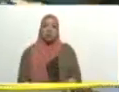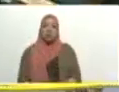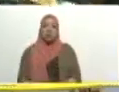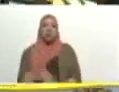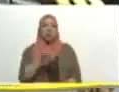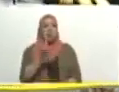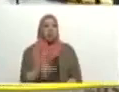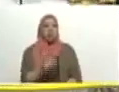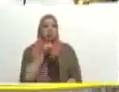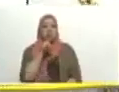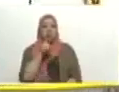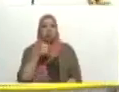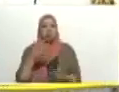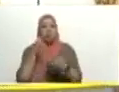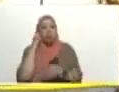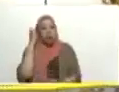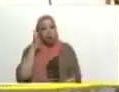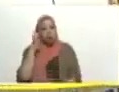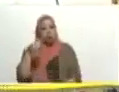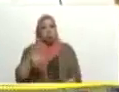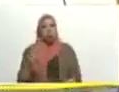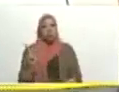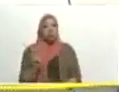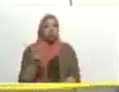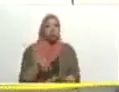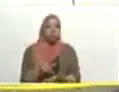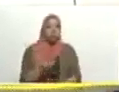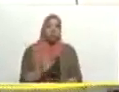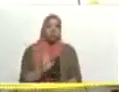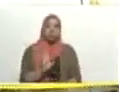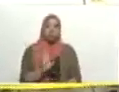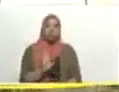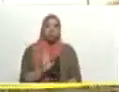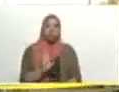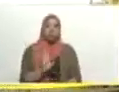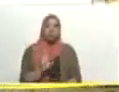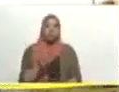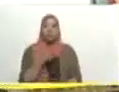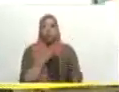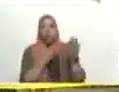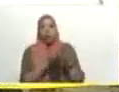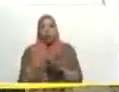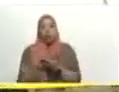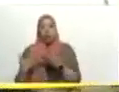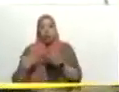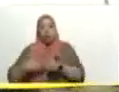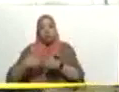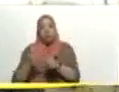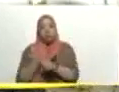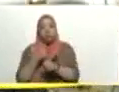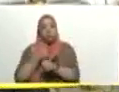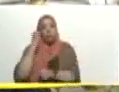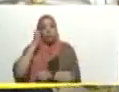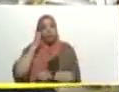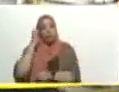También hay inversionistas europeos que ya están aquí presentes. Y les doy la bienvenida a los inversionistas europeos.